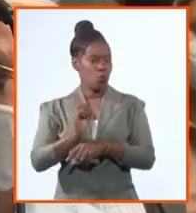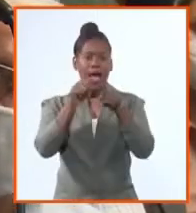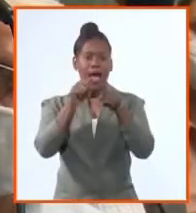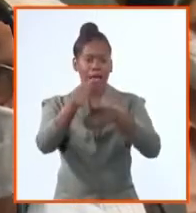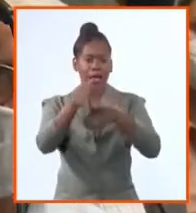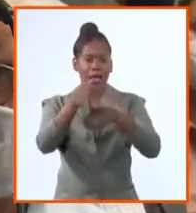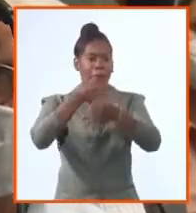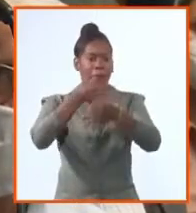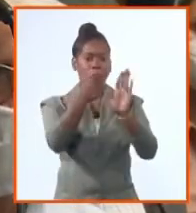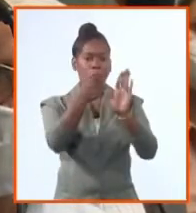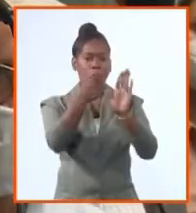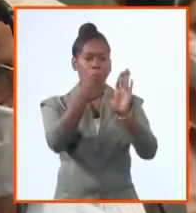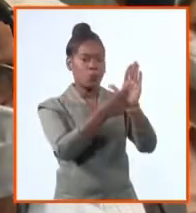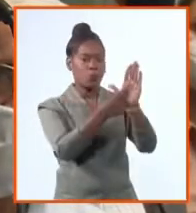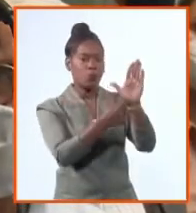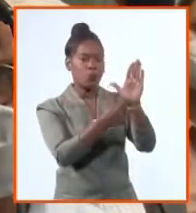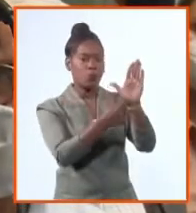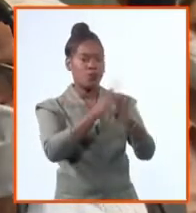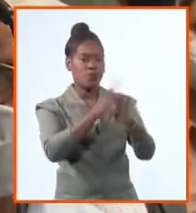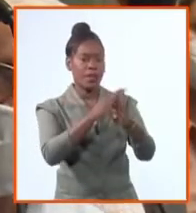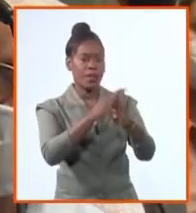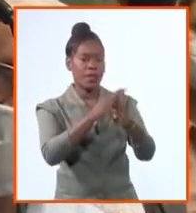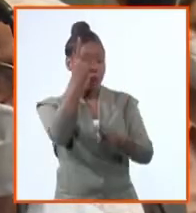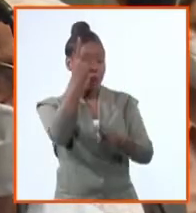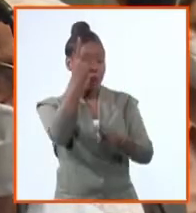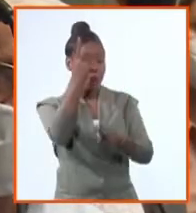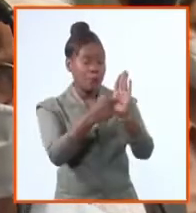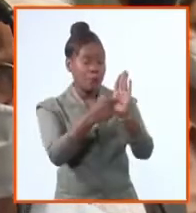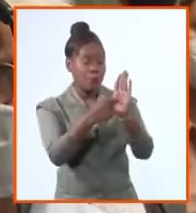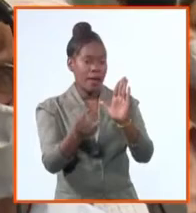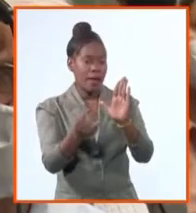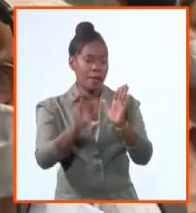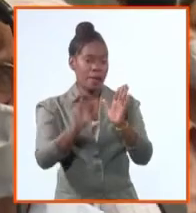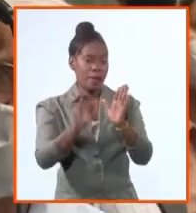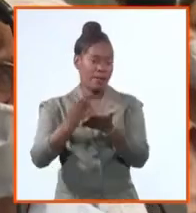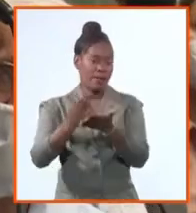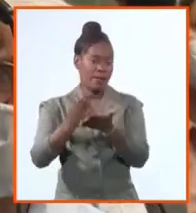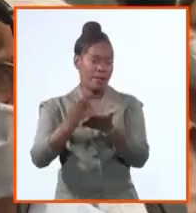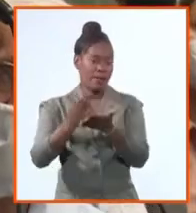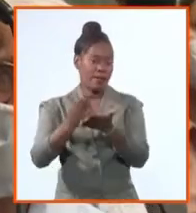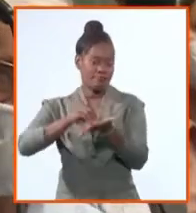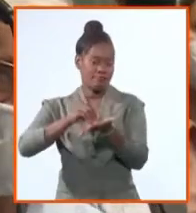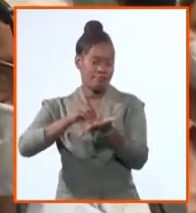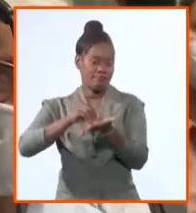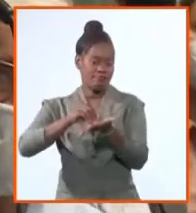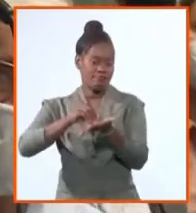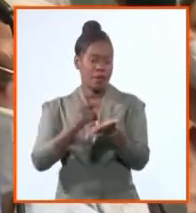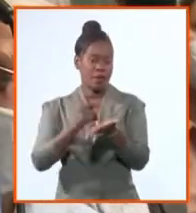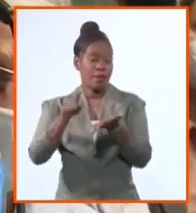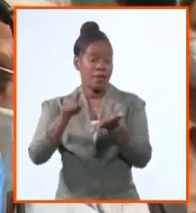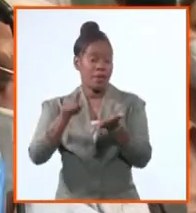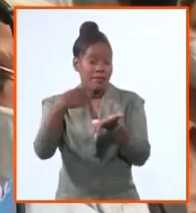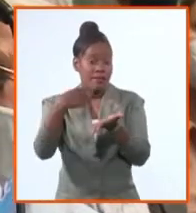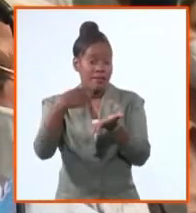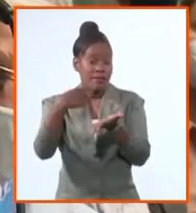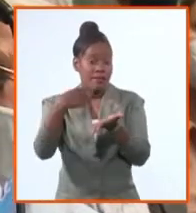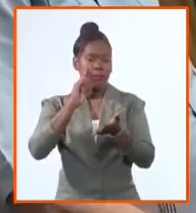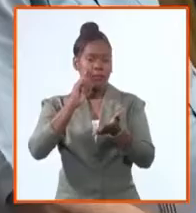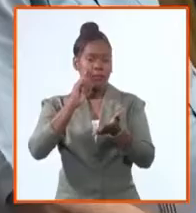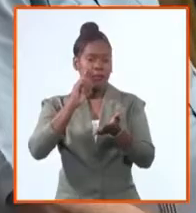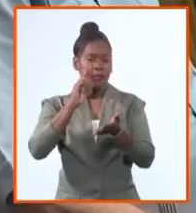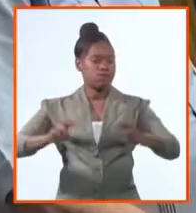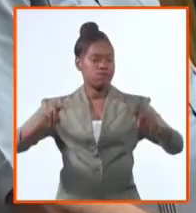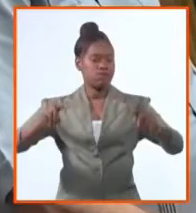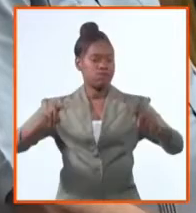Estos son los tipos de investigaciones que, coadyuvando esfuerzos de diferentes áreas del conocimiento, son lo que estamos llamados a tener que